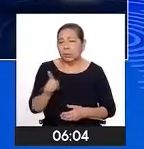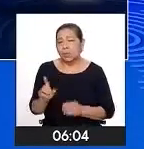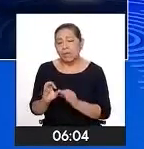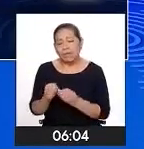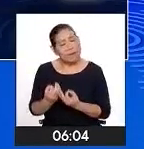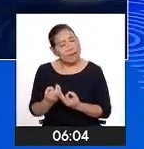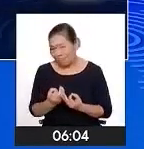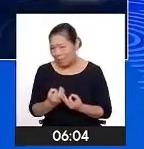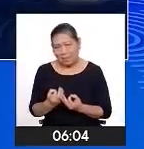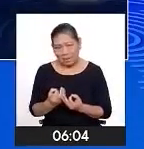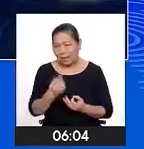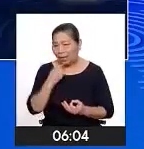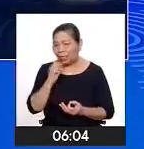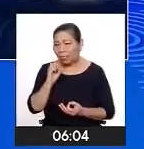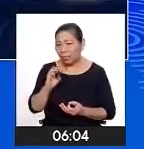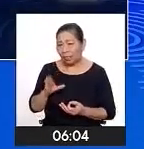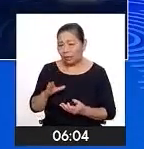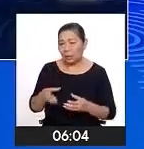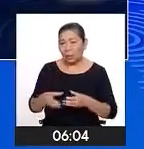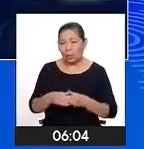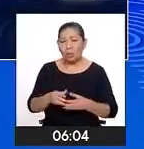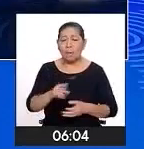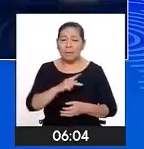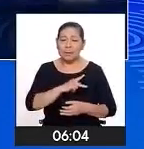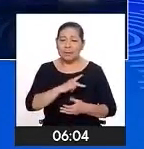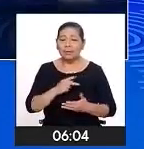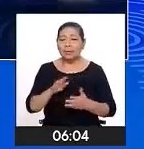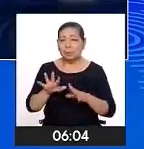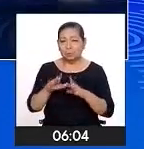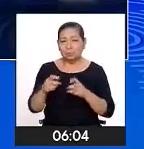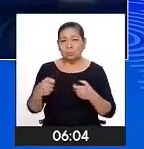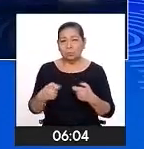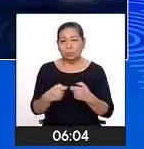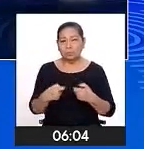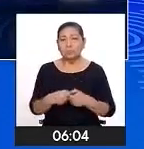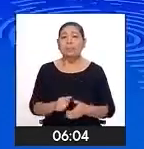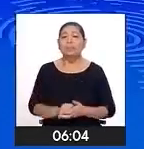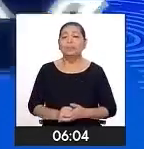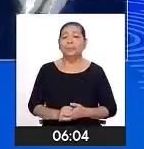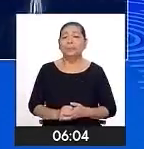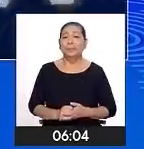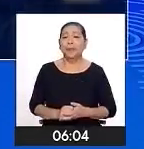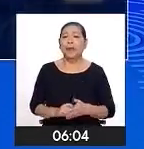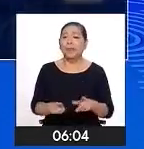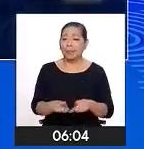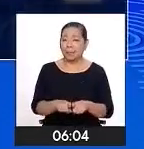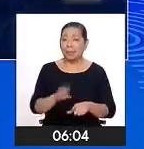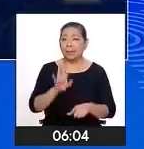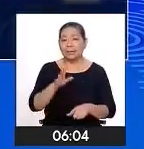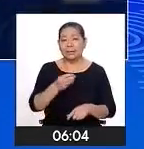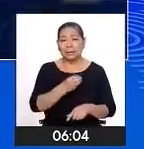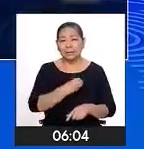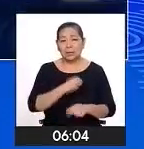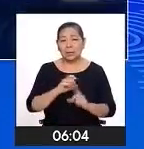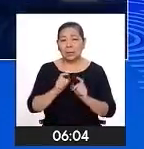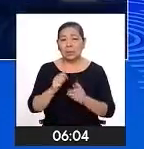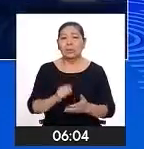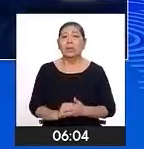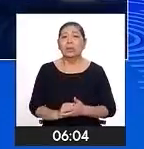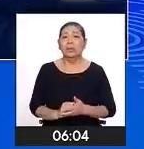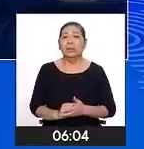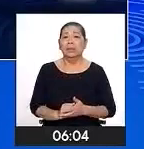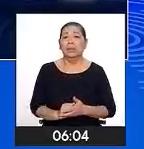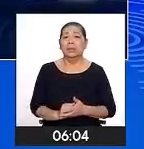país. Se ha perdido en todo caso un político que de una u otra manera estaba aportando al Congreso